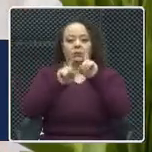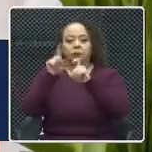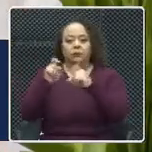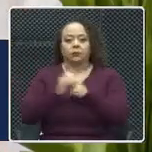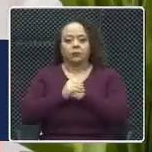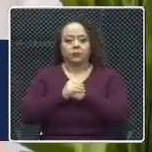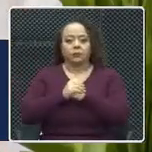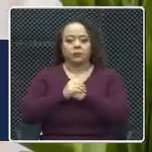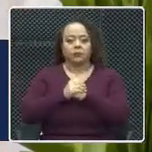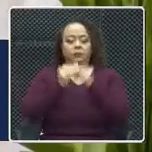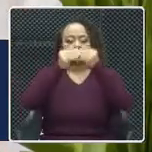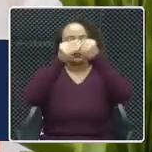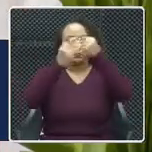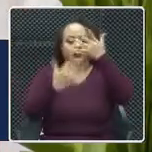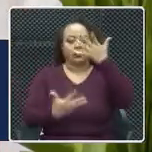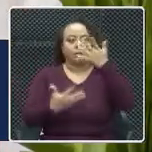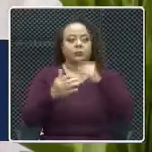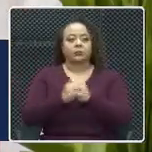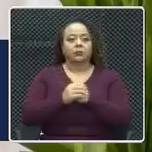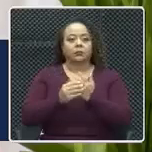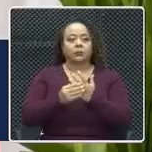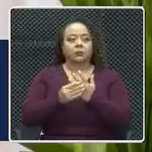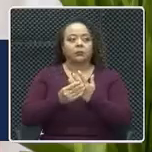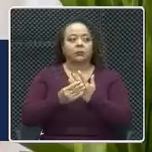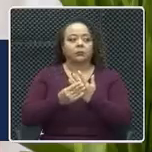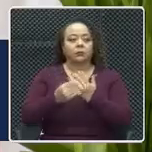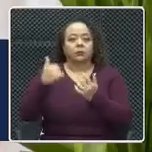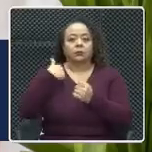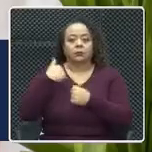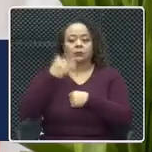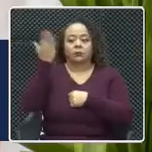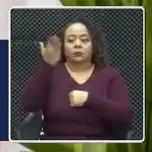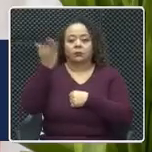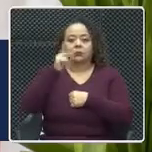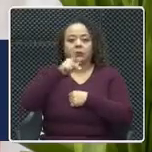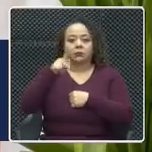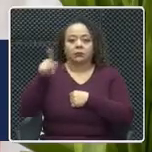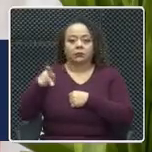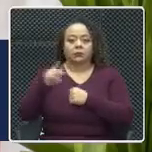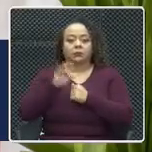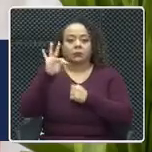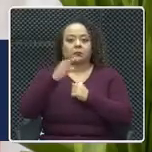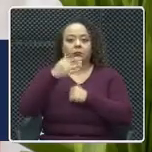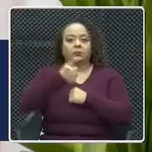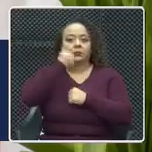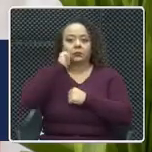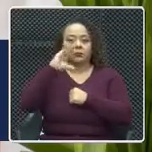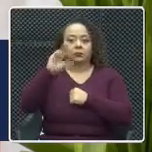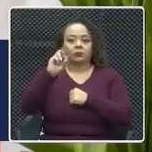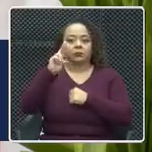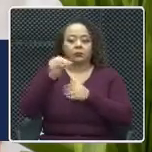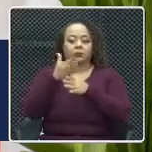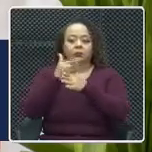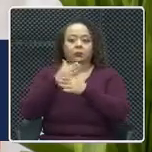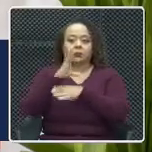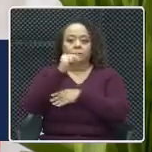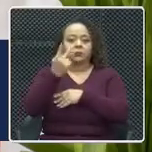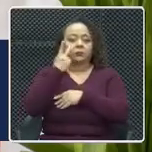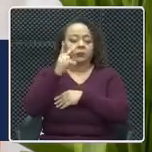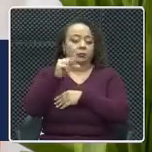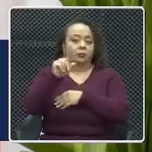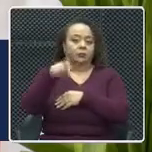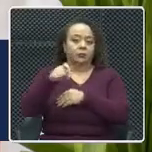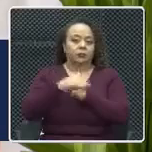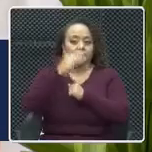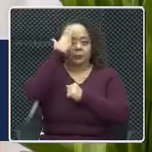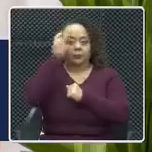el montón de consultas. De hecho, hasta traíamos una presentación y todo que ayer Carolina me compartió, y vean que ni tan siquiera la necesitamos